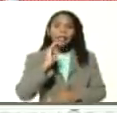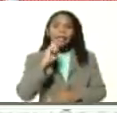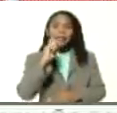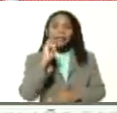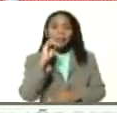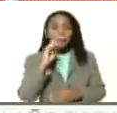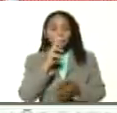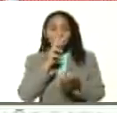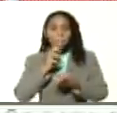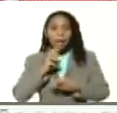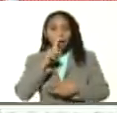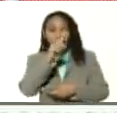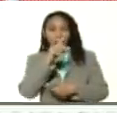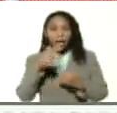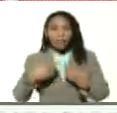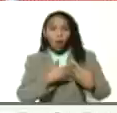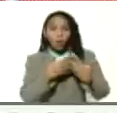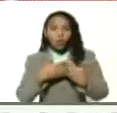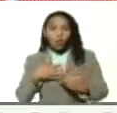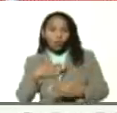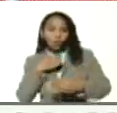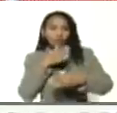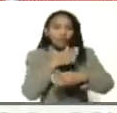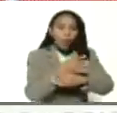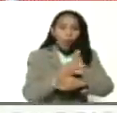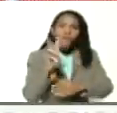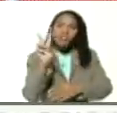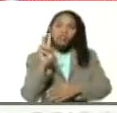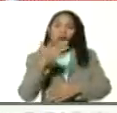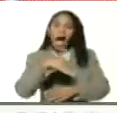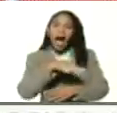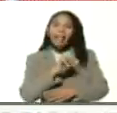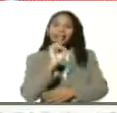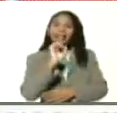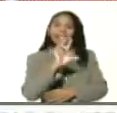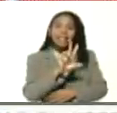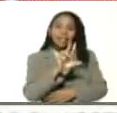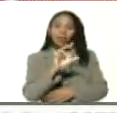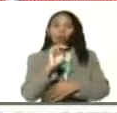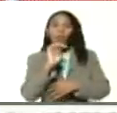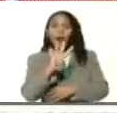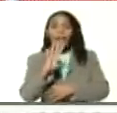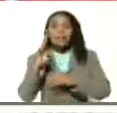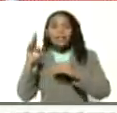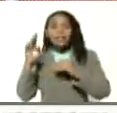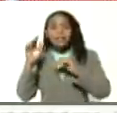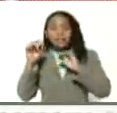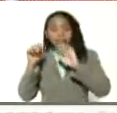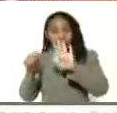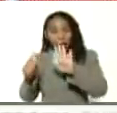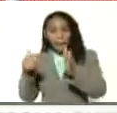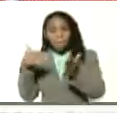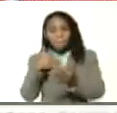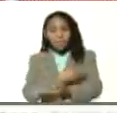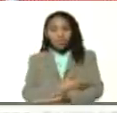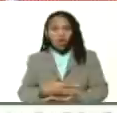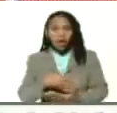Estados Unidos, donde Venezuela tiene 346 millones de dólares y le